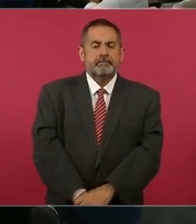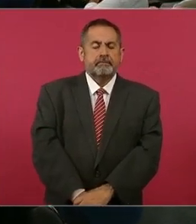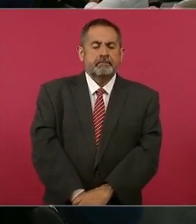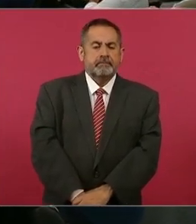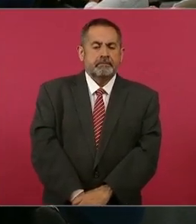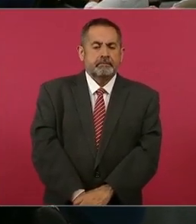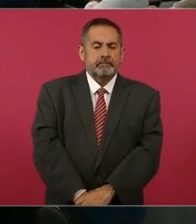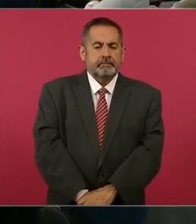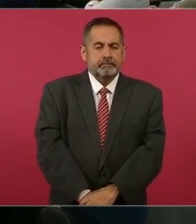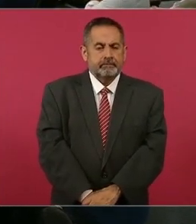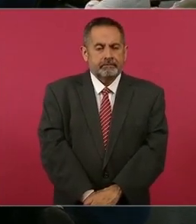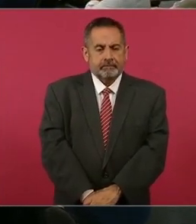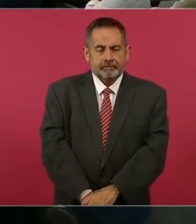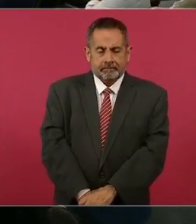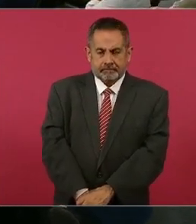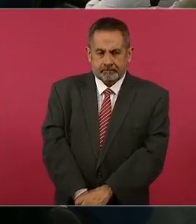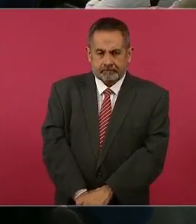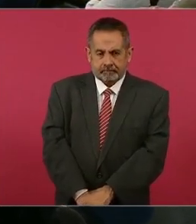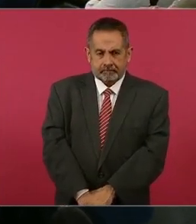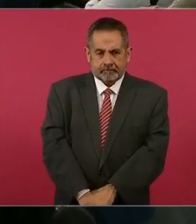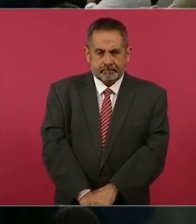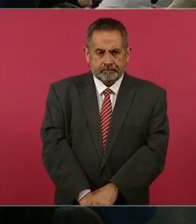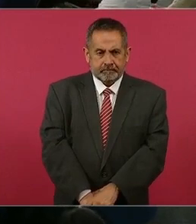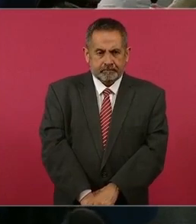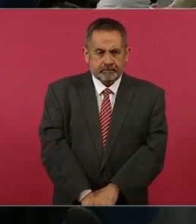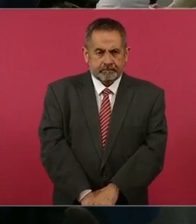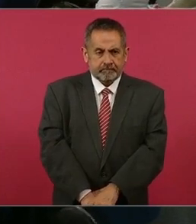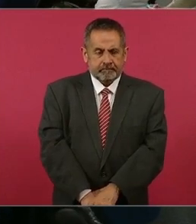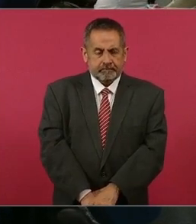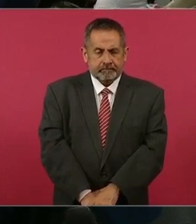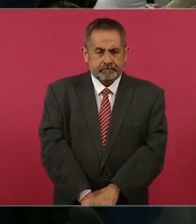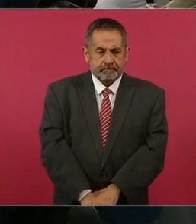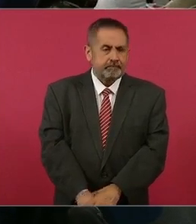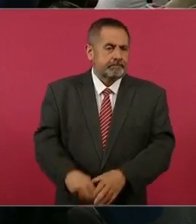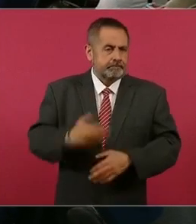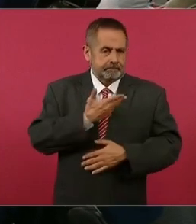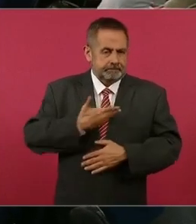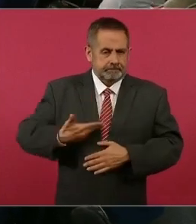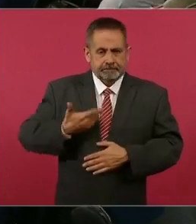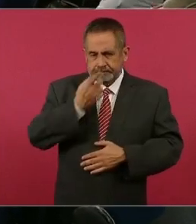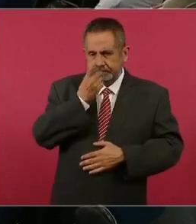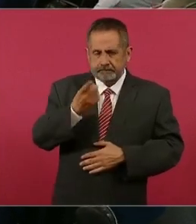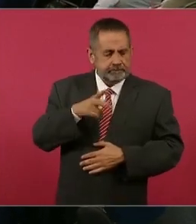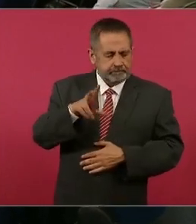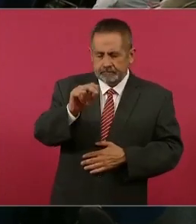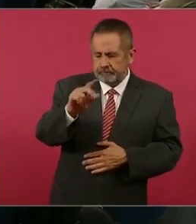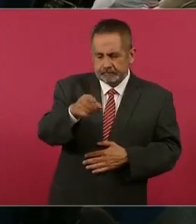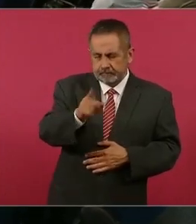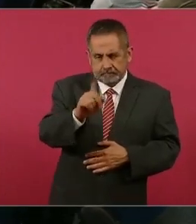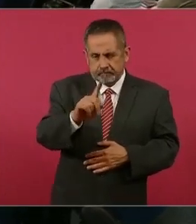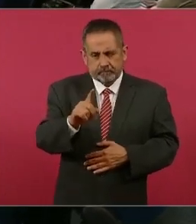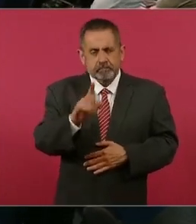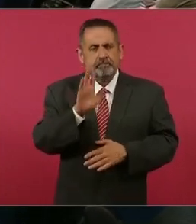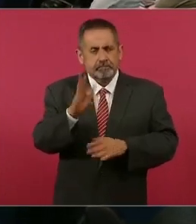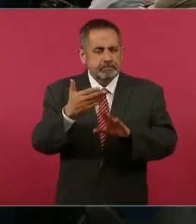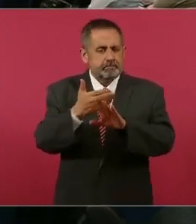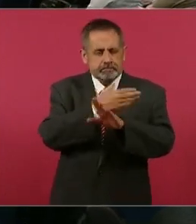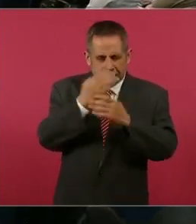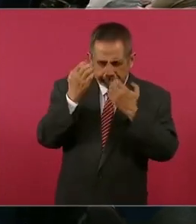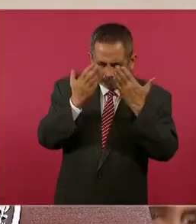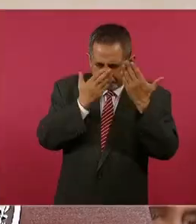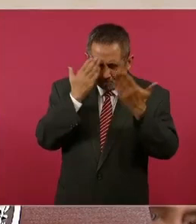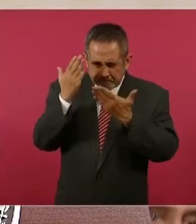dado esa No, lo que pasa ya lo hemos analizado